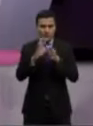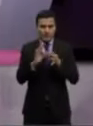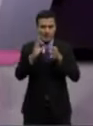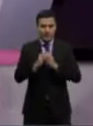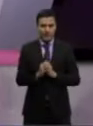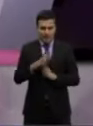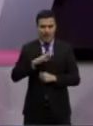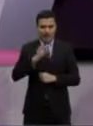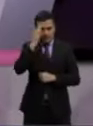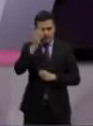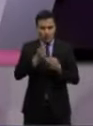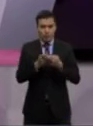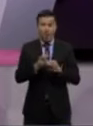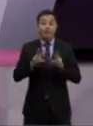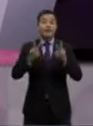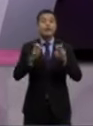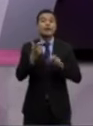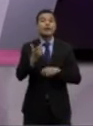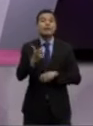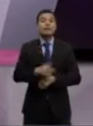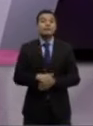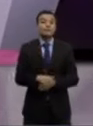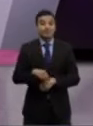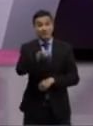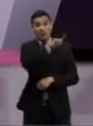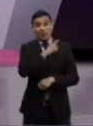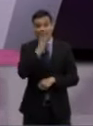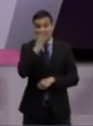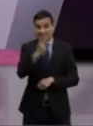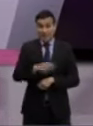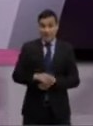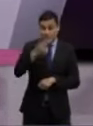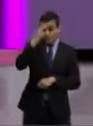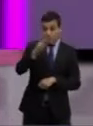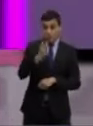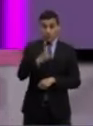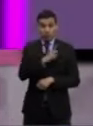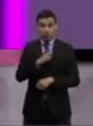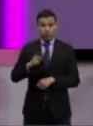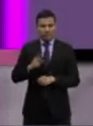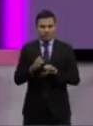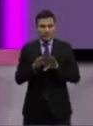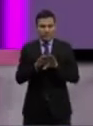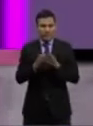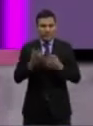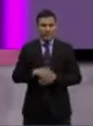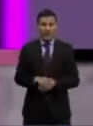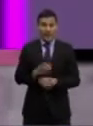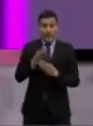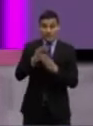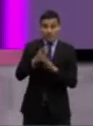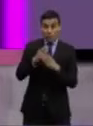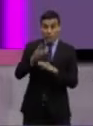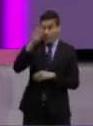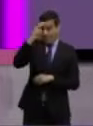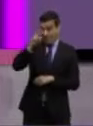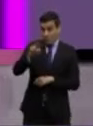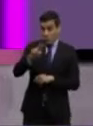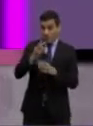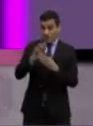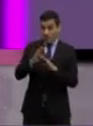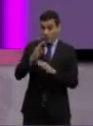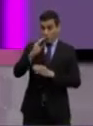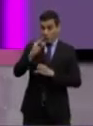poquito de tiempo en economía. Se ha dicho que pues nos estamos endeudando. Las reservas internacionales del Banco de México aumentaron